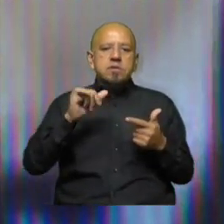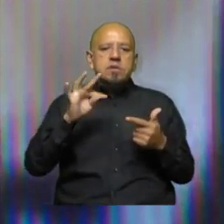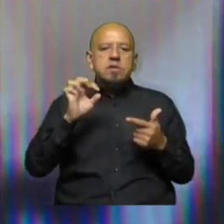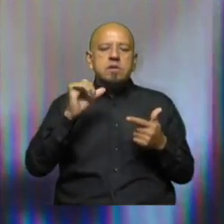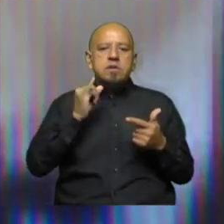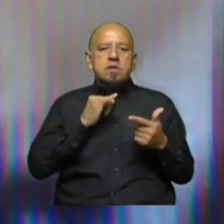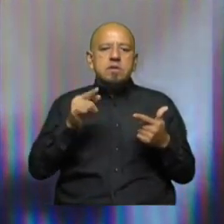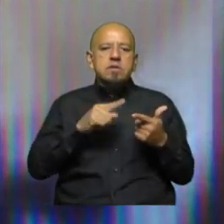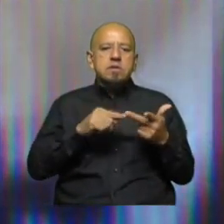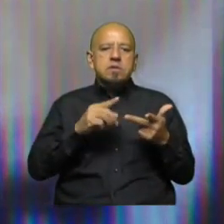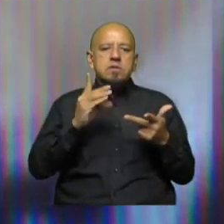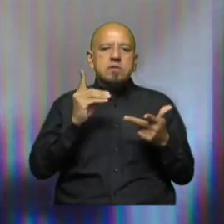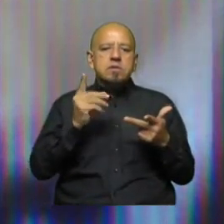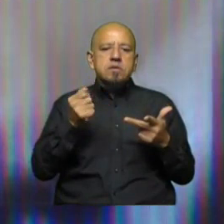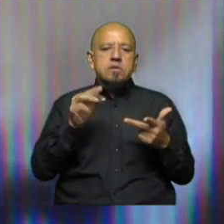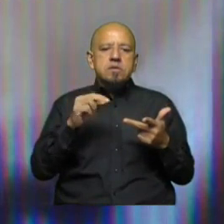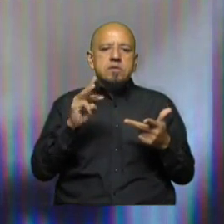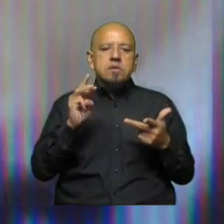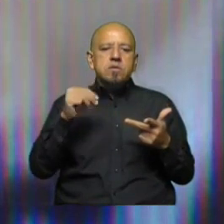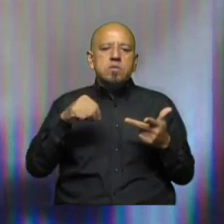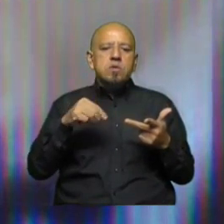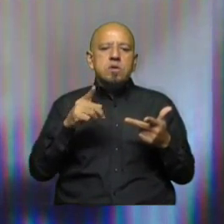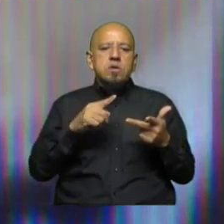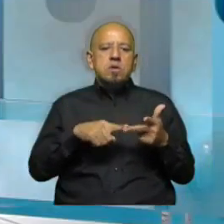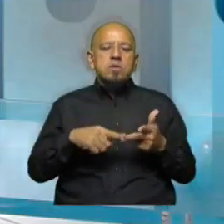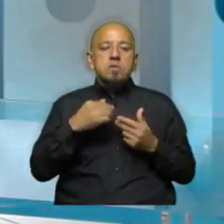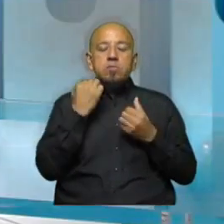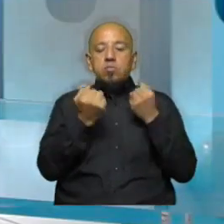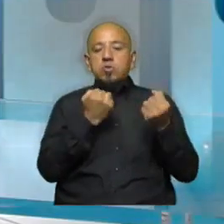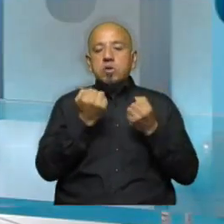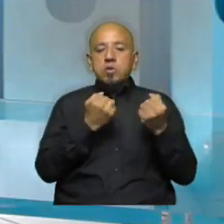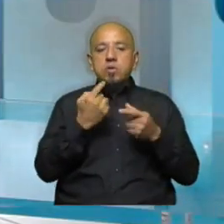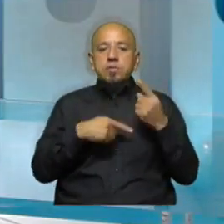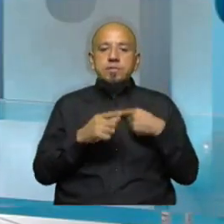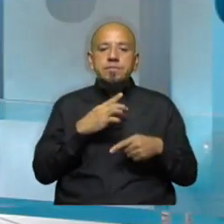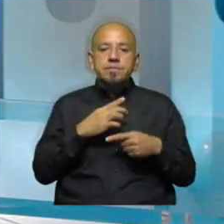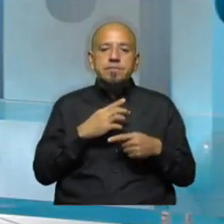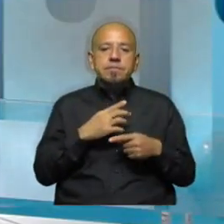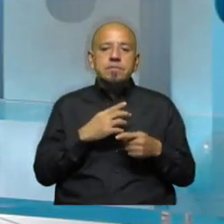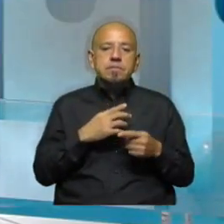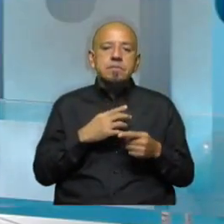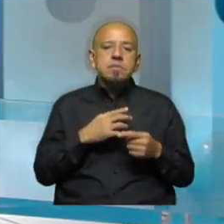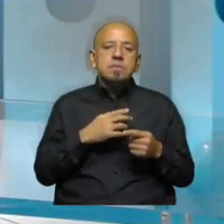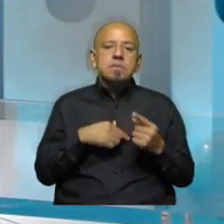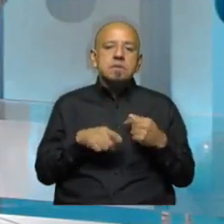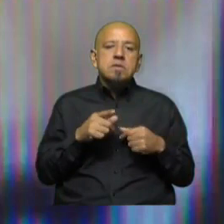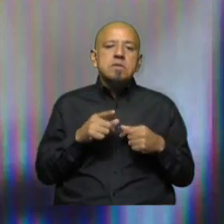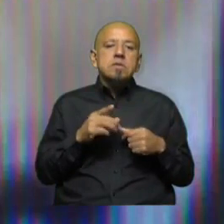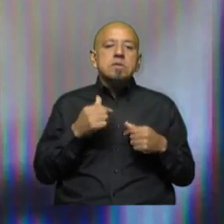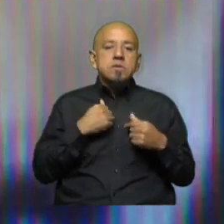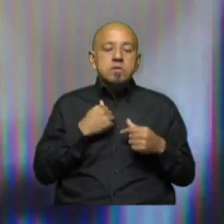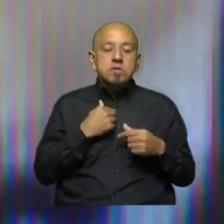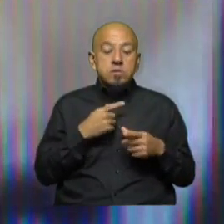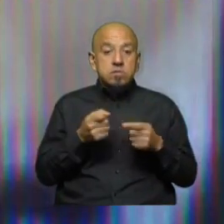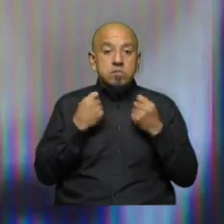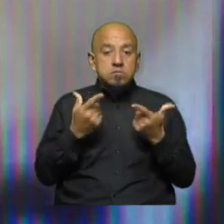Darwin Piñeirúa, que ahora no está disponible, pero que está. No sabía que era boxeador, claro, o sea, sabía que había sido un fusilado de soca. Y claro, y es una cosa que a nosotros nos asombró